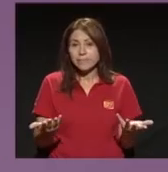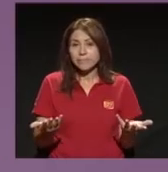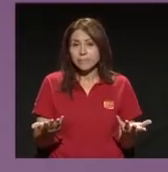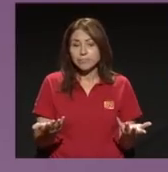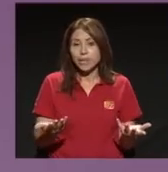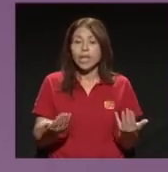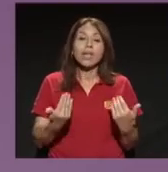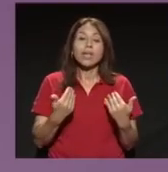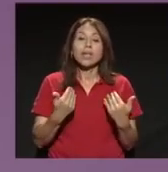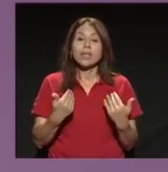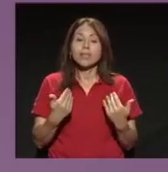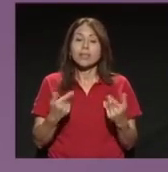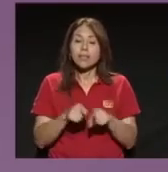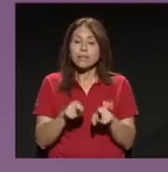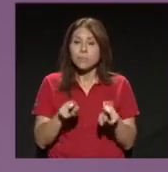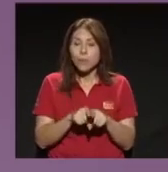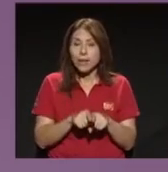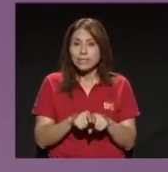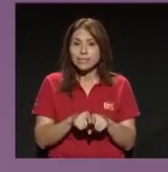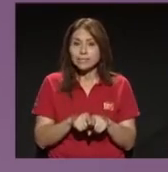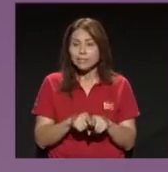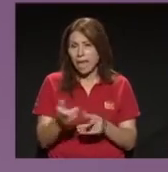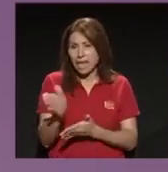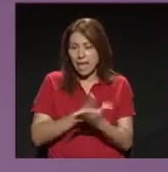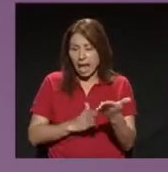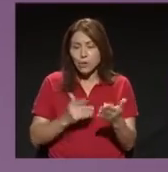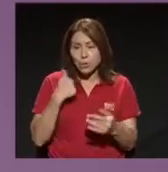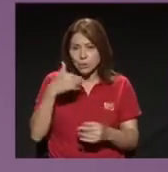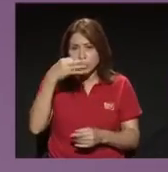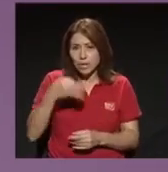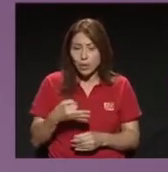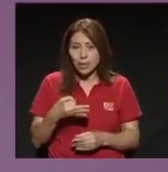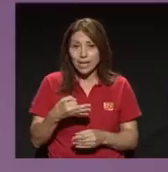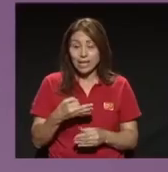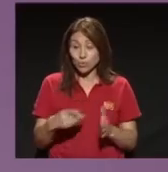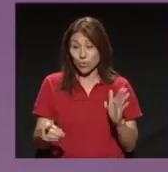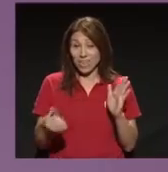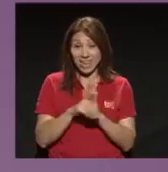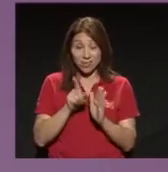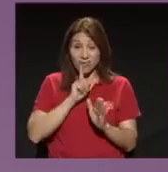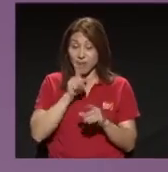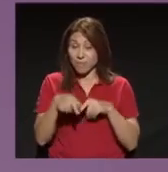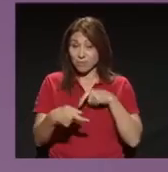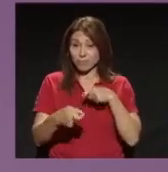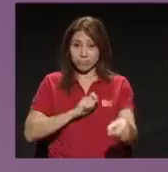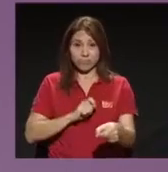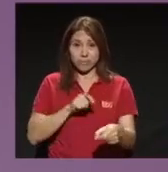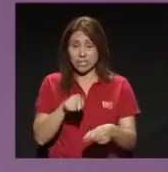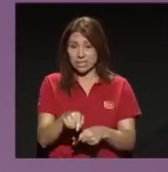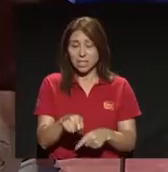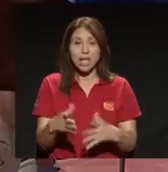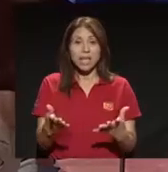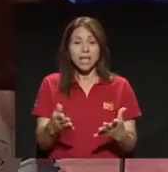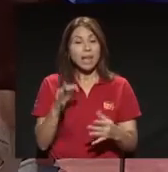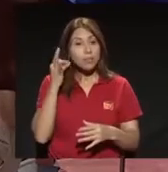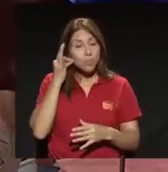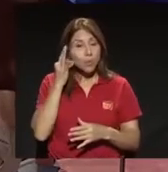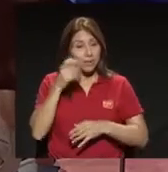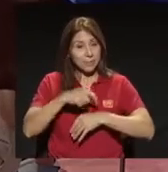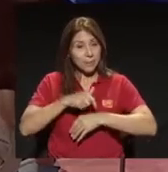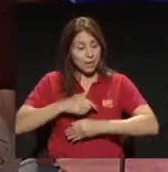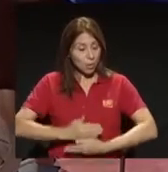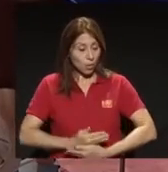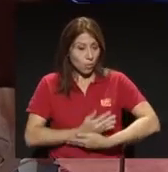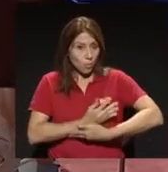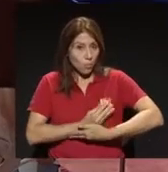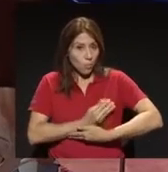y después el otro que me parece que es el margen más del derecho más violentado es que las madres en períodos de lactancia tienen